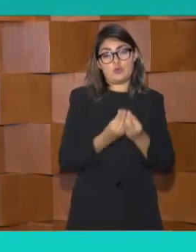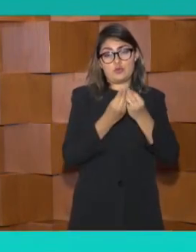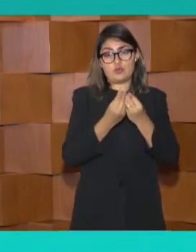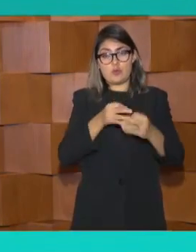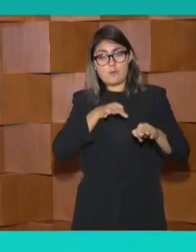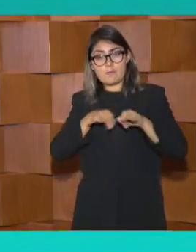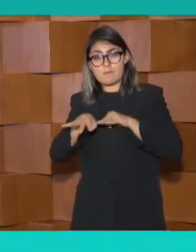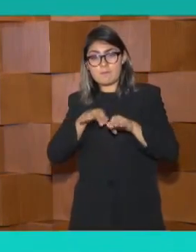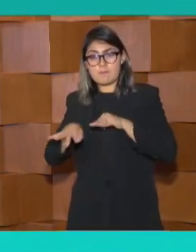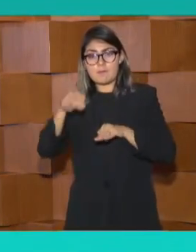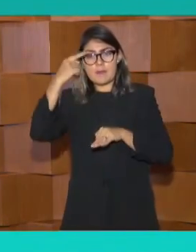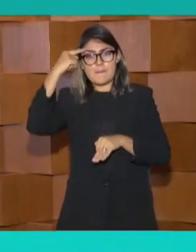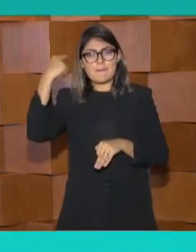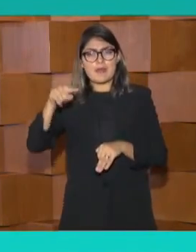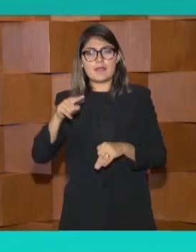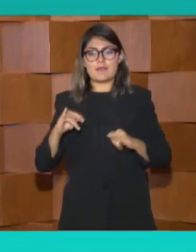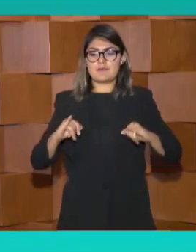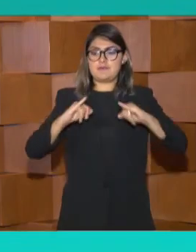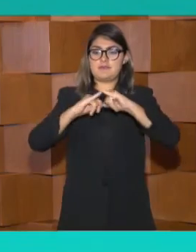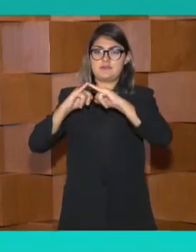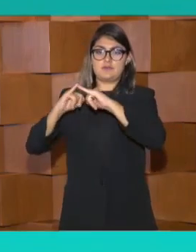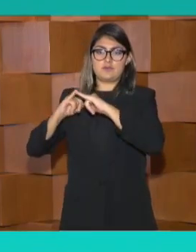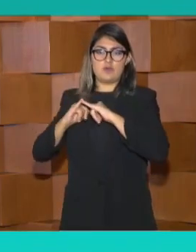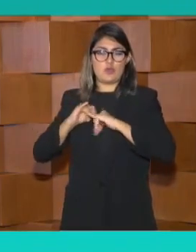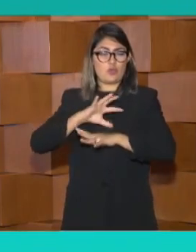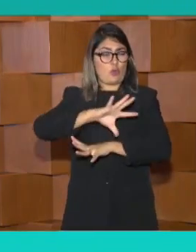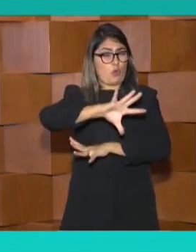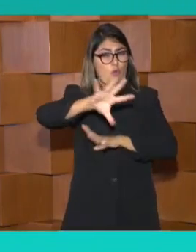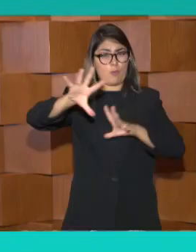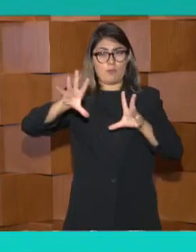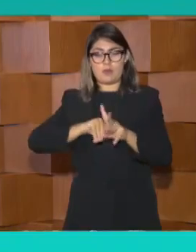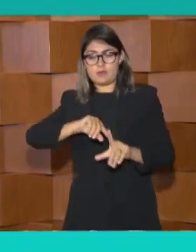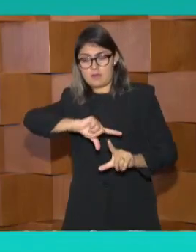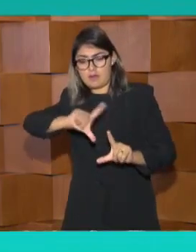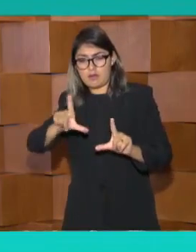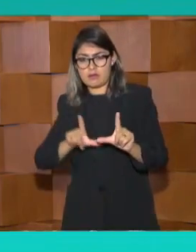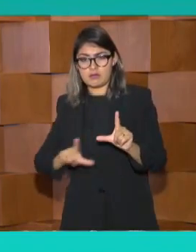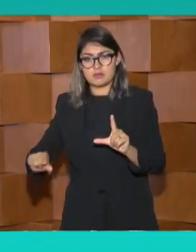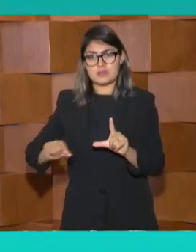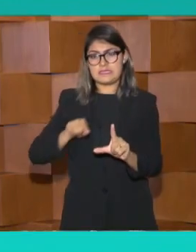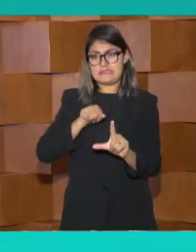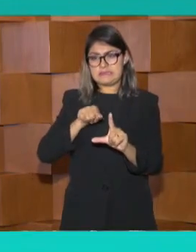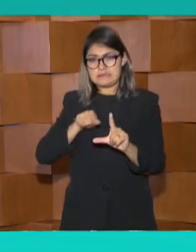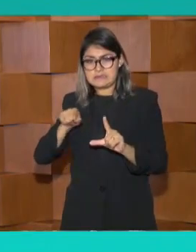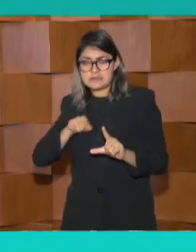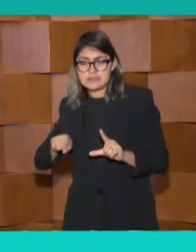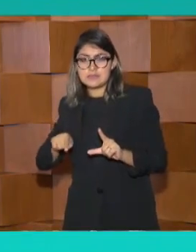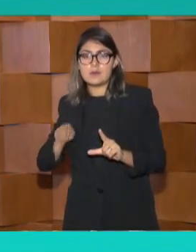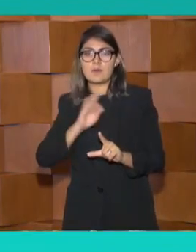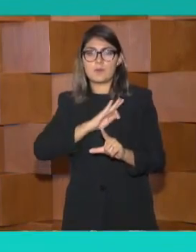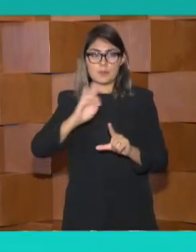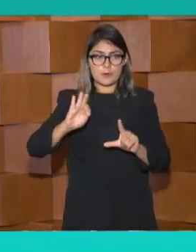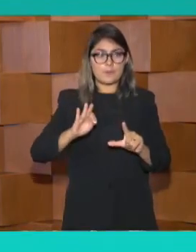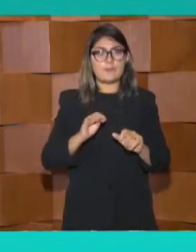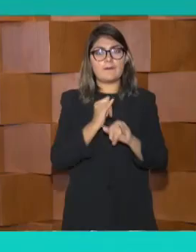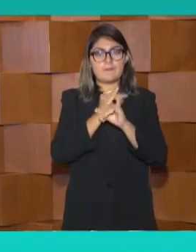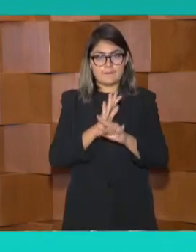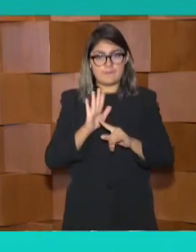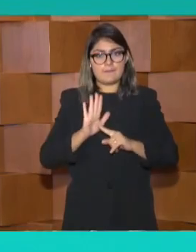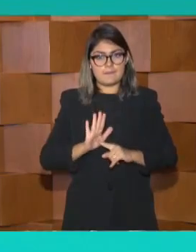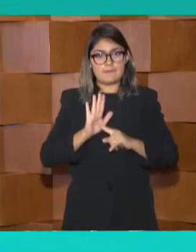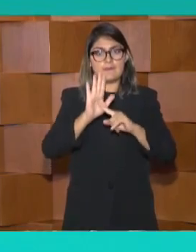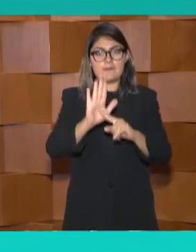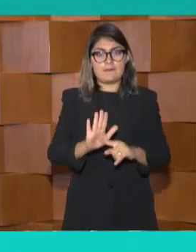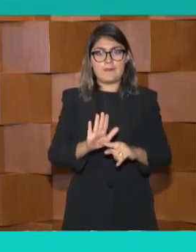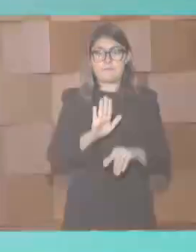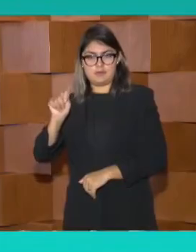que cada institución pública de cada rincón del territorio nacional ponga la cultura de la transparencia entre sus más